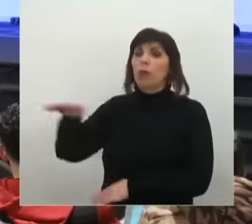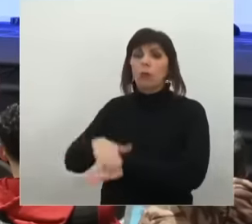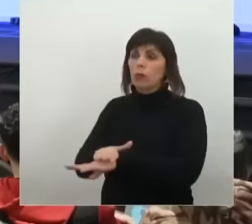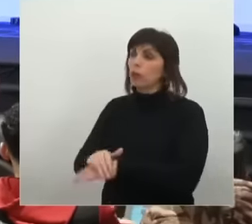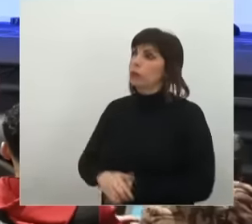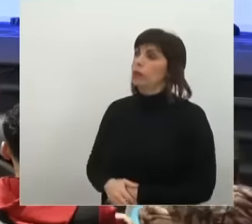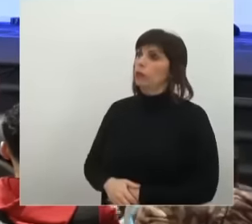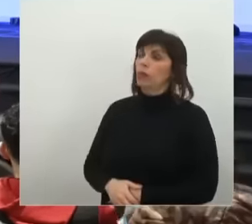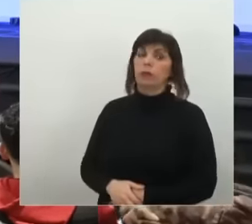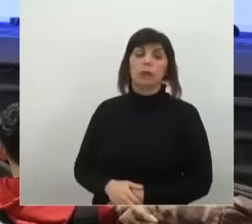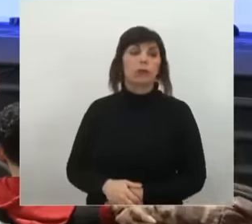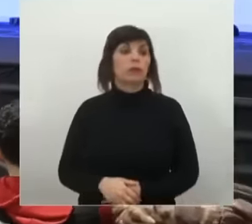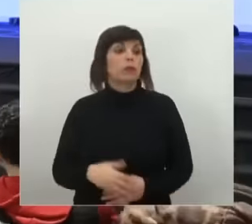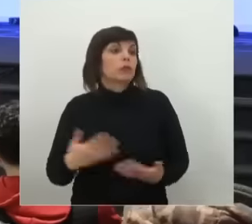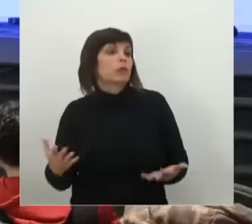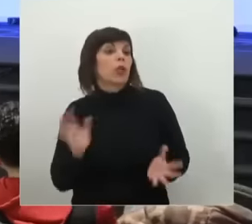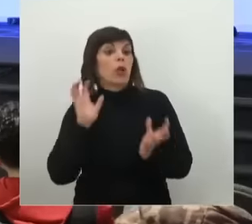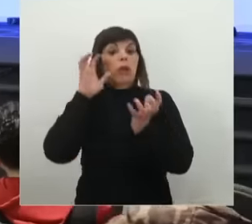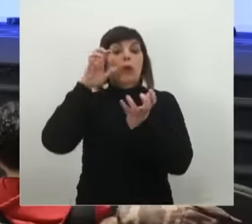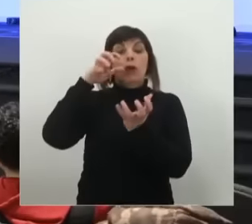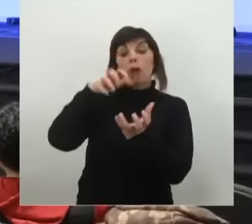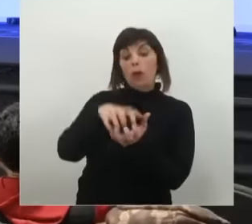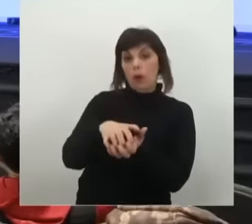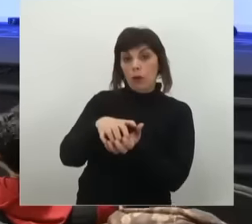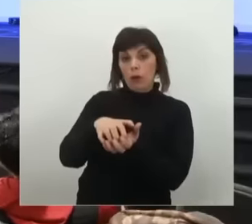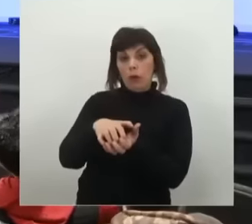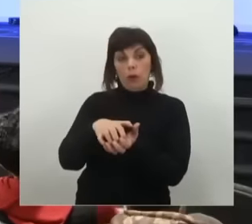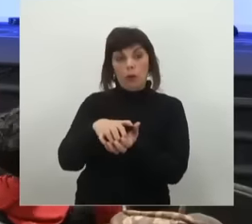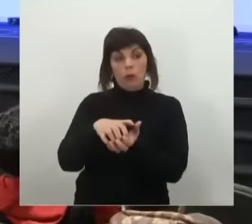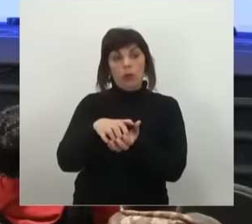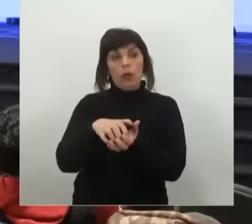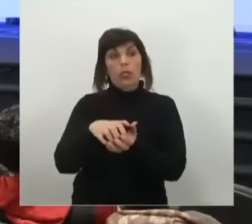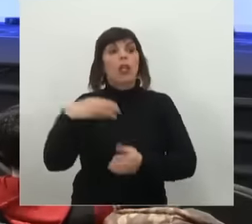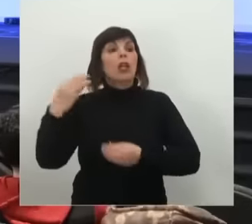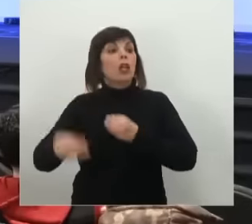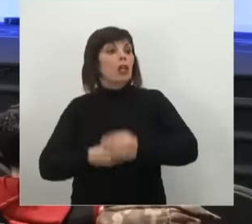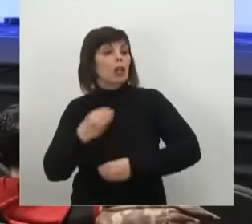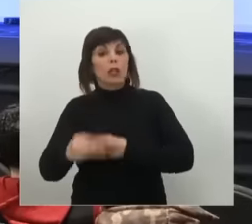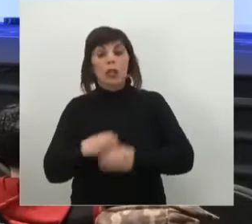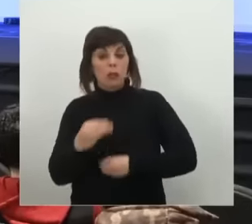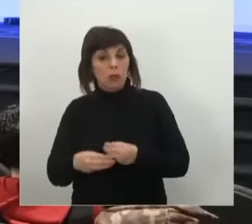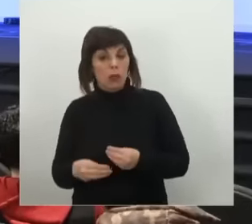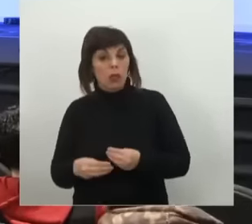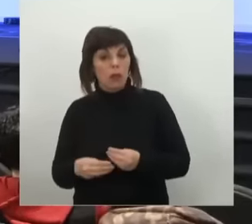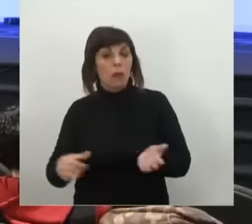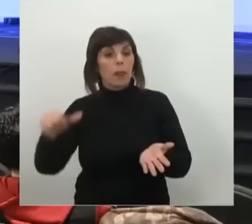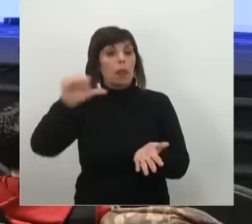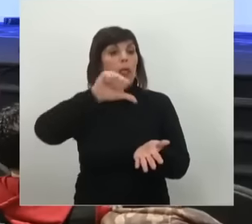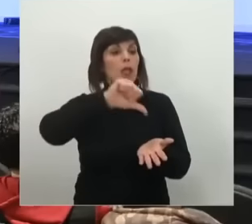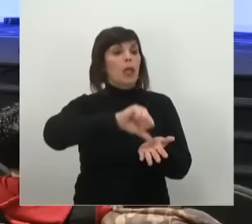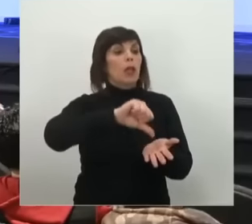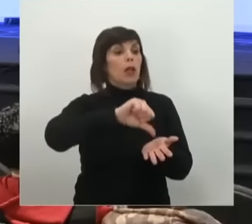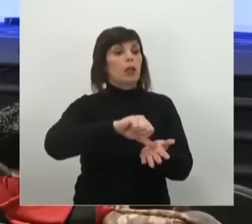fue para otro lado se fue a una ciudad llamada jope se sube a un barco Y entonces a que en aquella embarcación empiezan a navegar